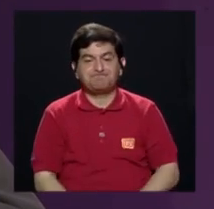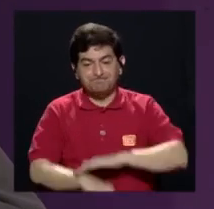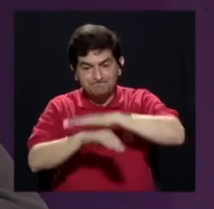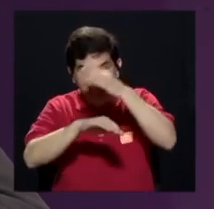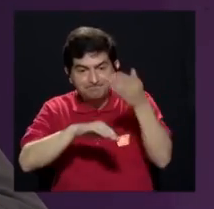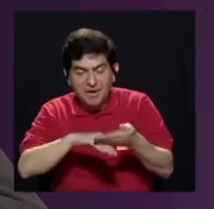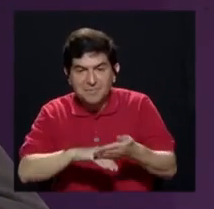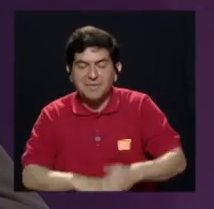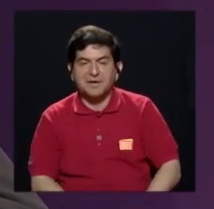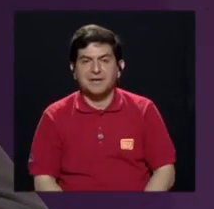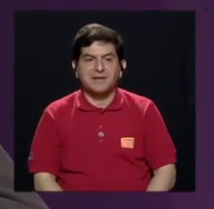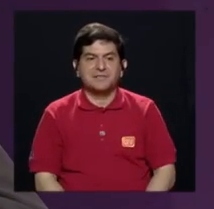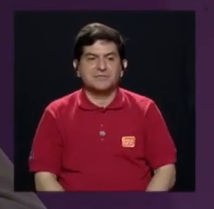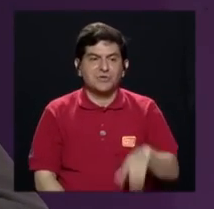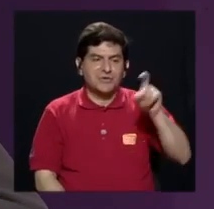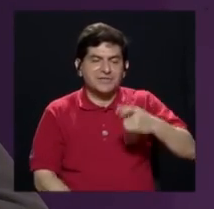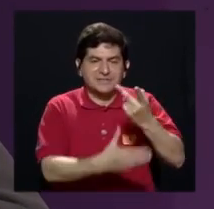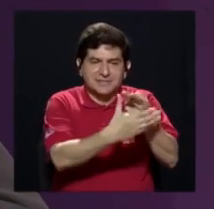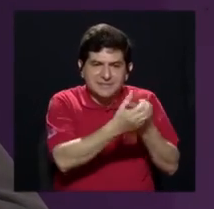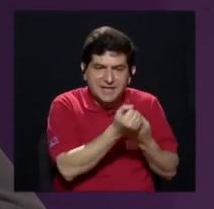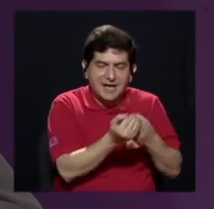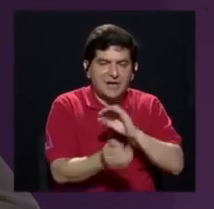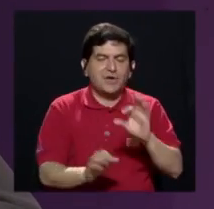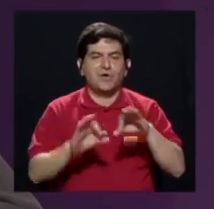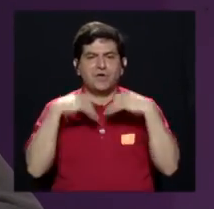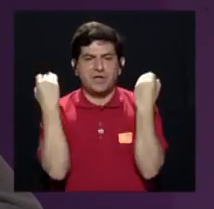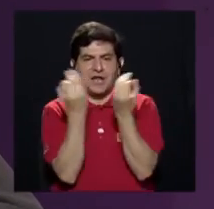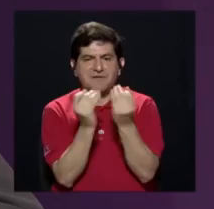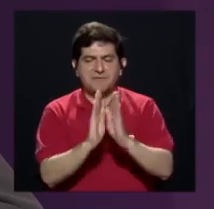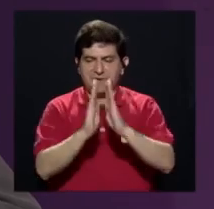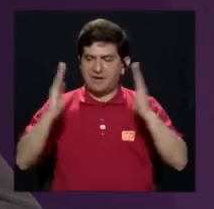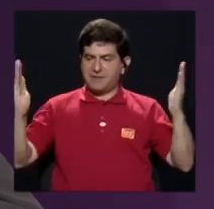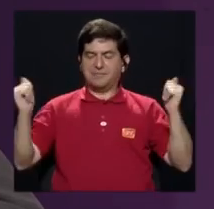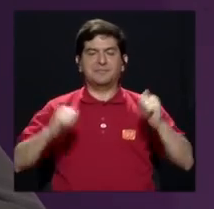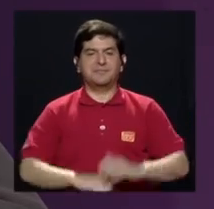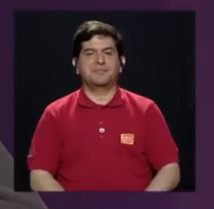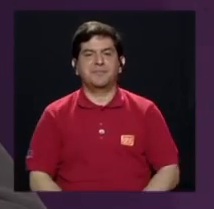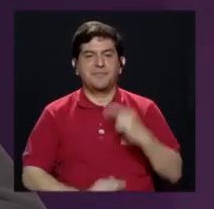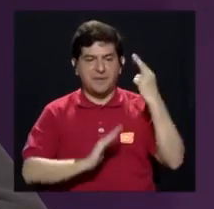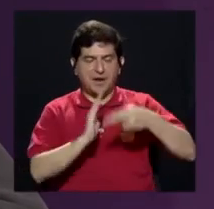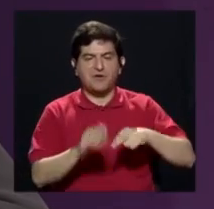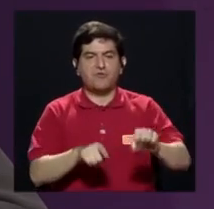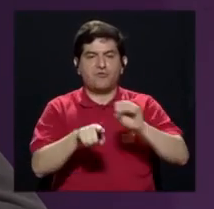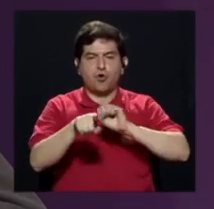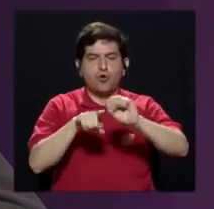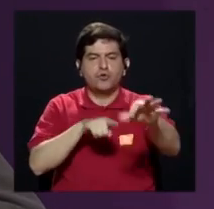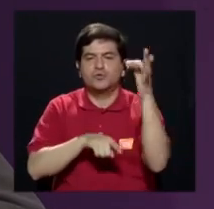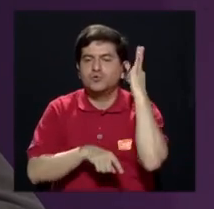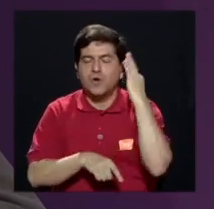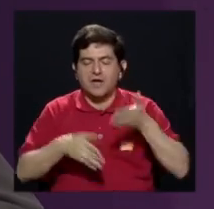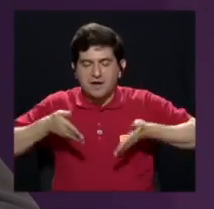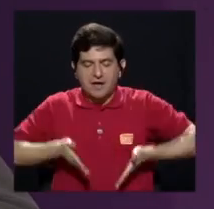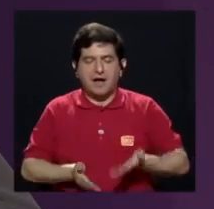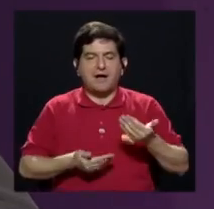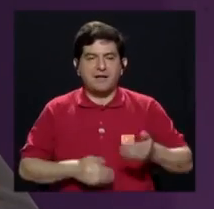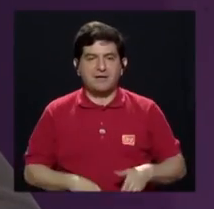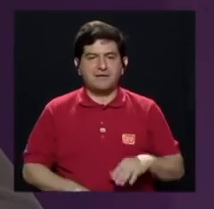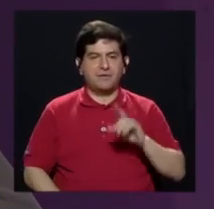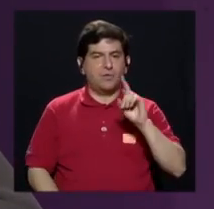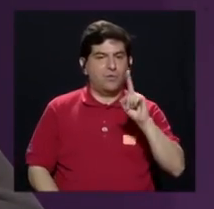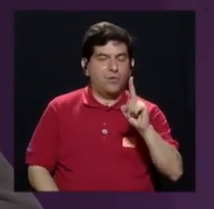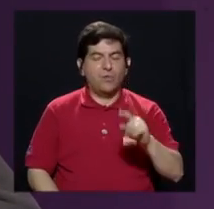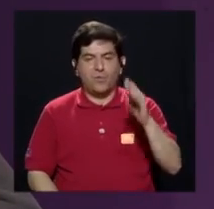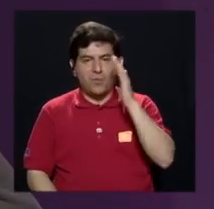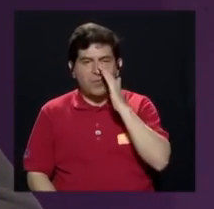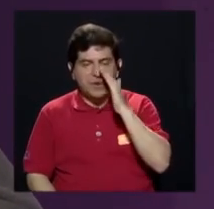es algo necesitamos a la pareja y a la familia nuclear extensa el papel de una suegra por ejemplo cuando nace un hijo o el papel de mamá